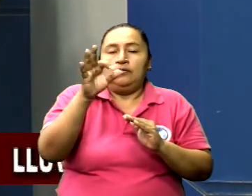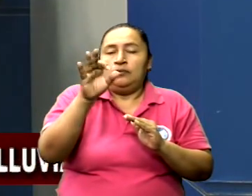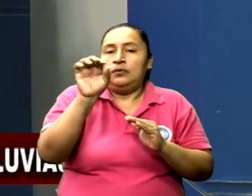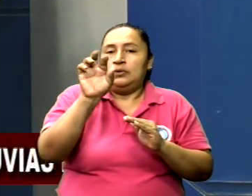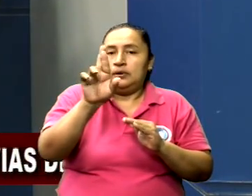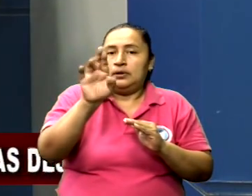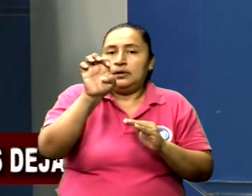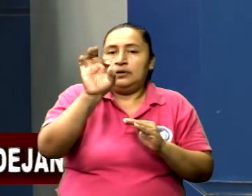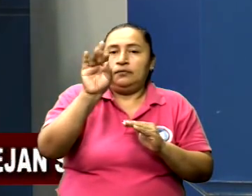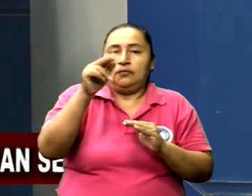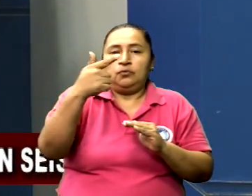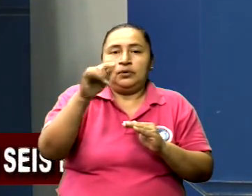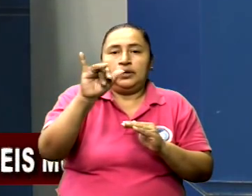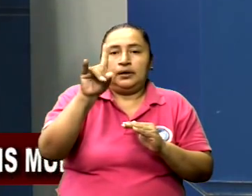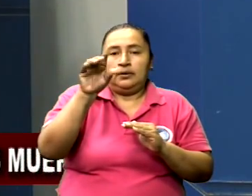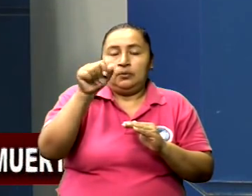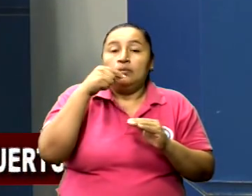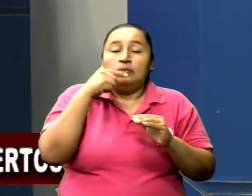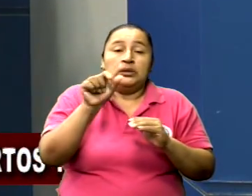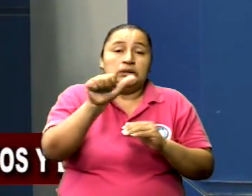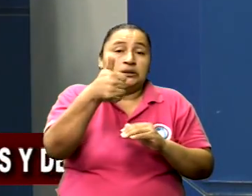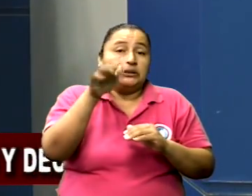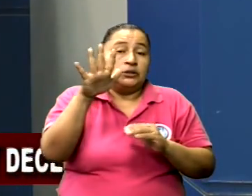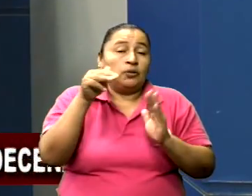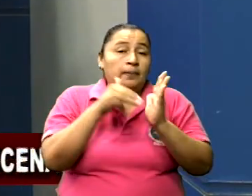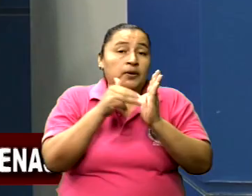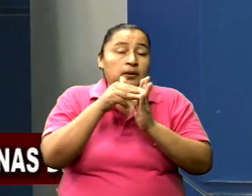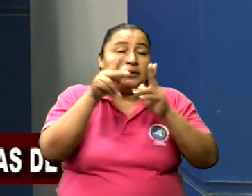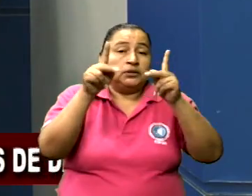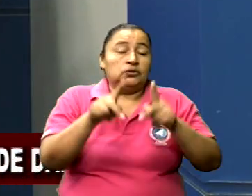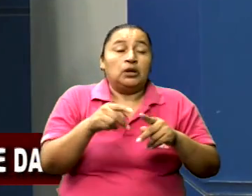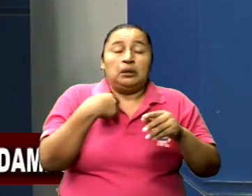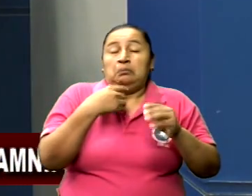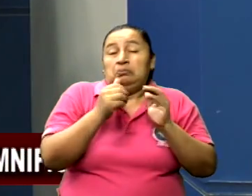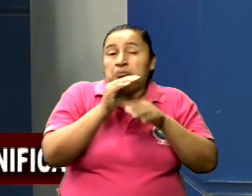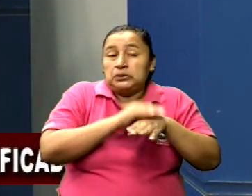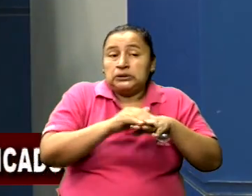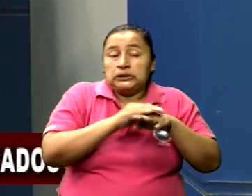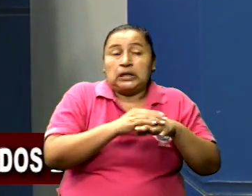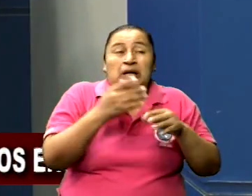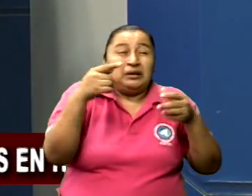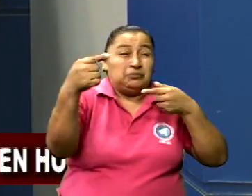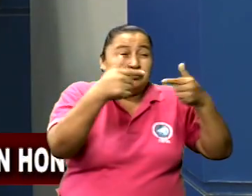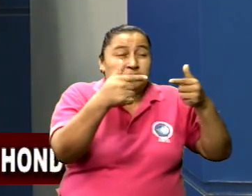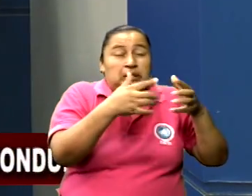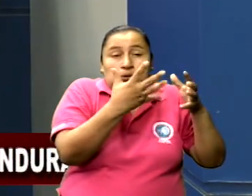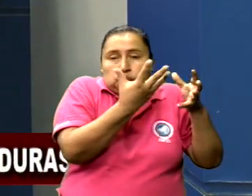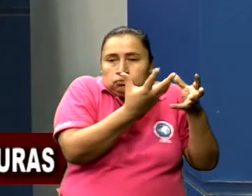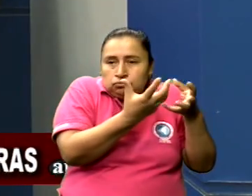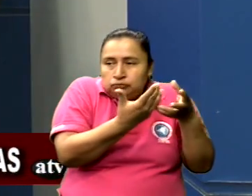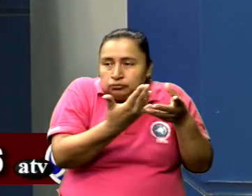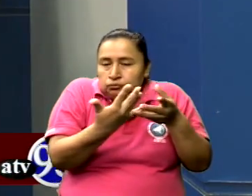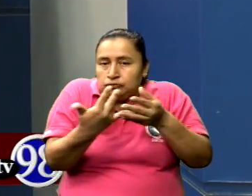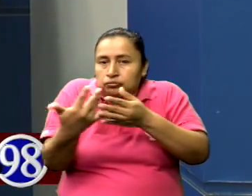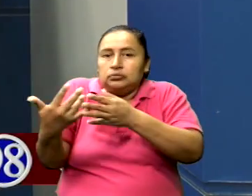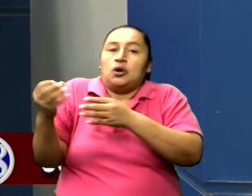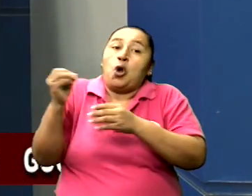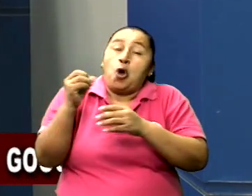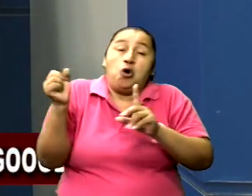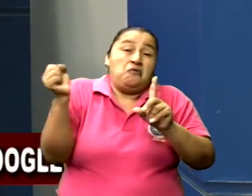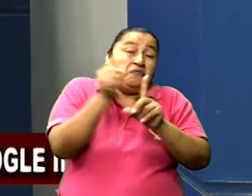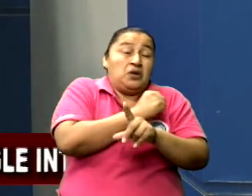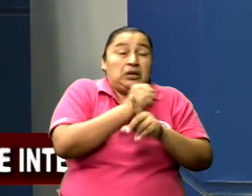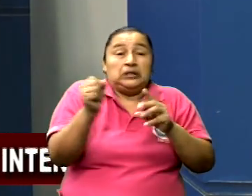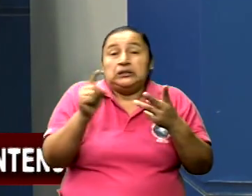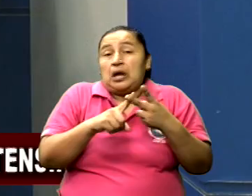de 65 millones de personas que se han visto obligadas a huir de la guerra, la persecución y la violencia. Susana